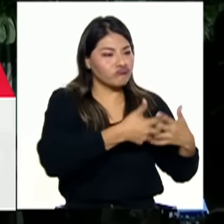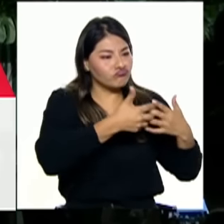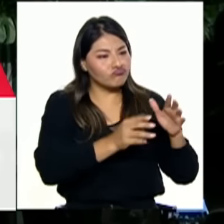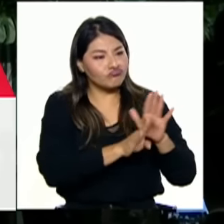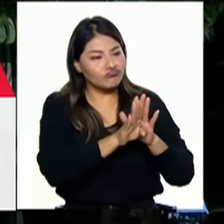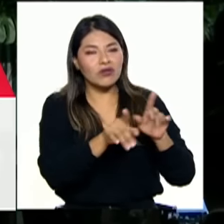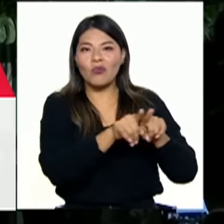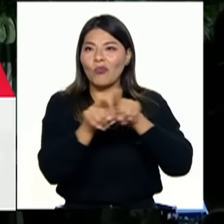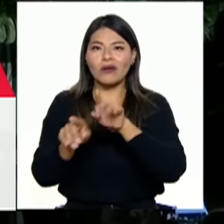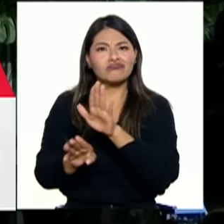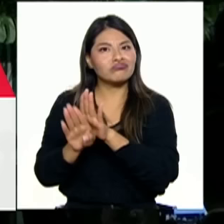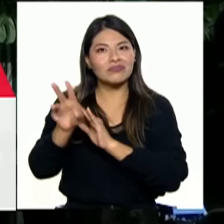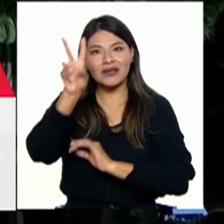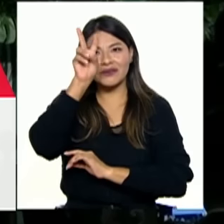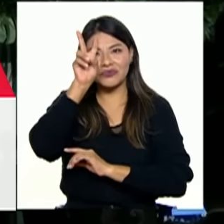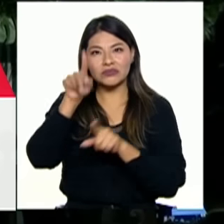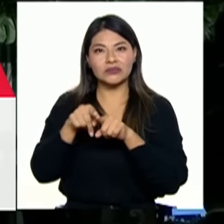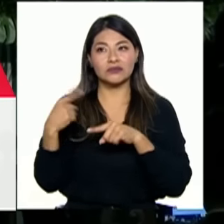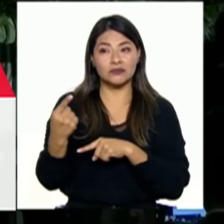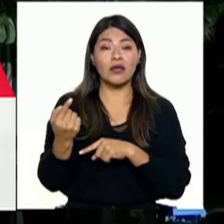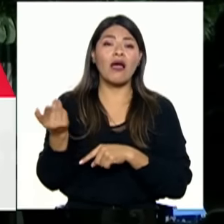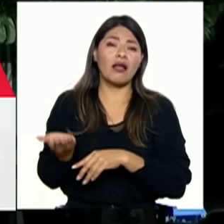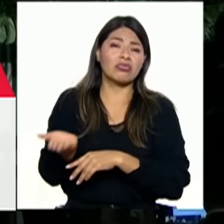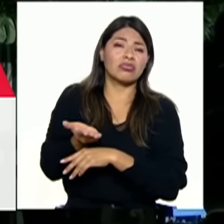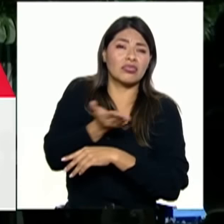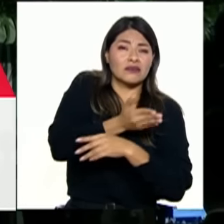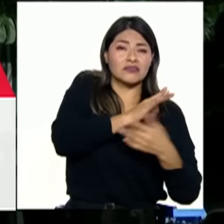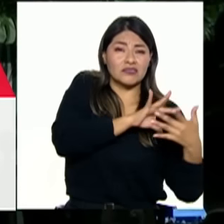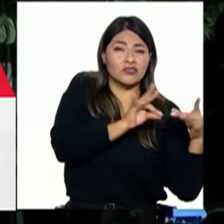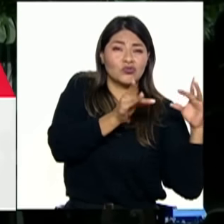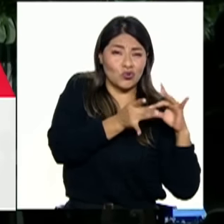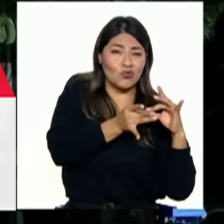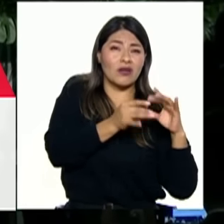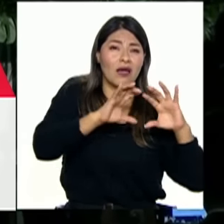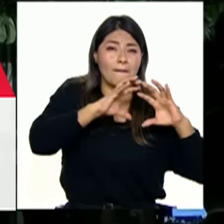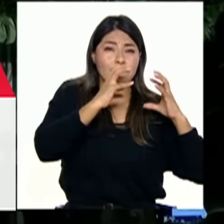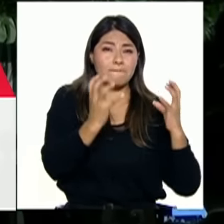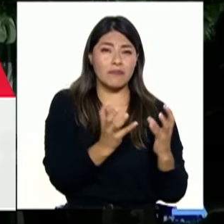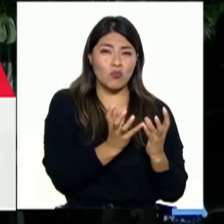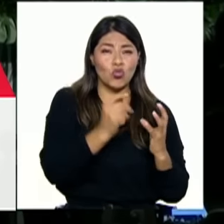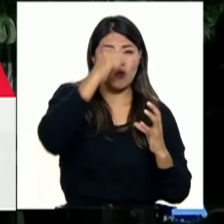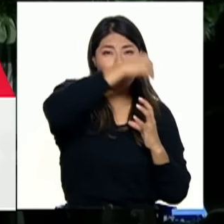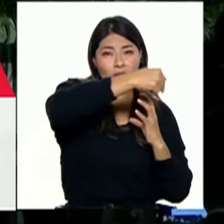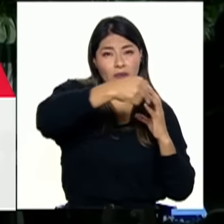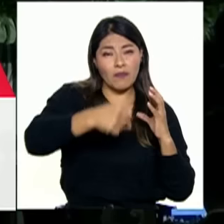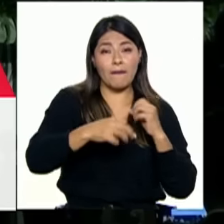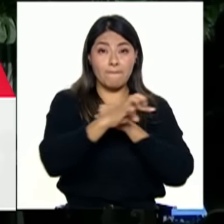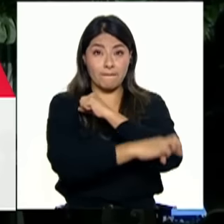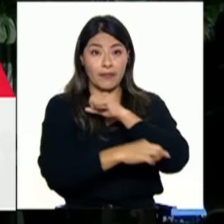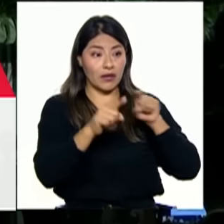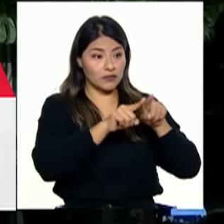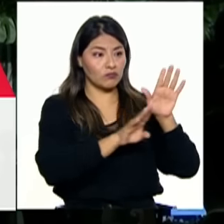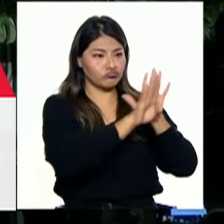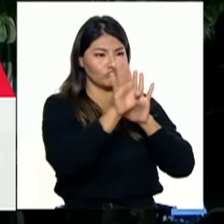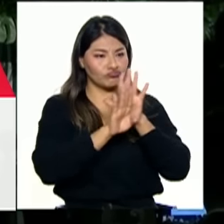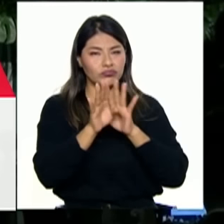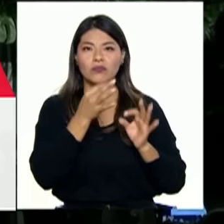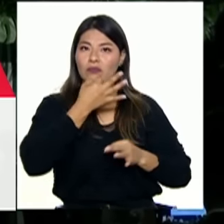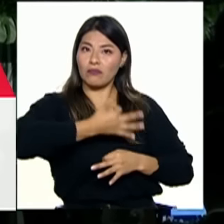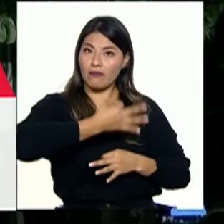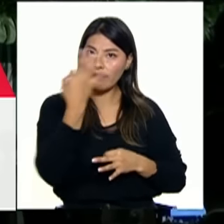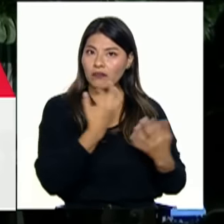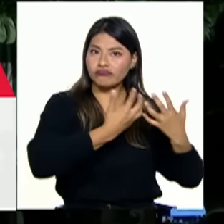ha demostrado que los países más desarrollados son aquellos con una industria innovadora y competitiva